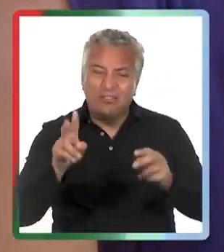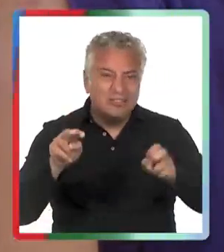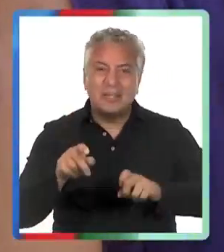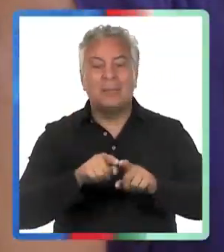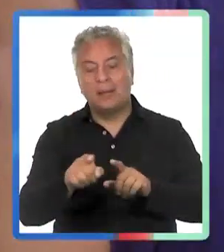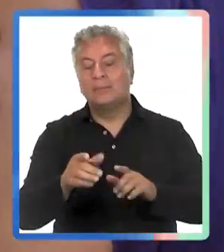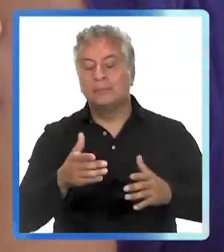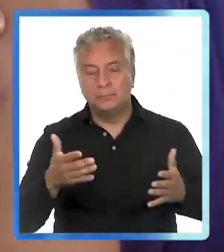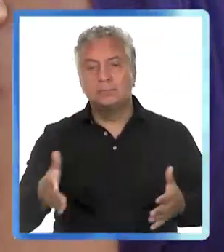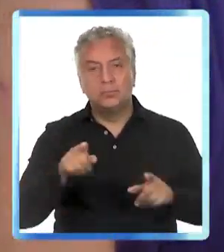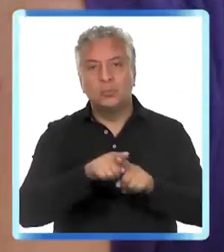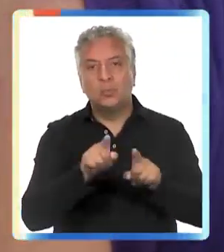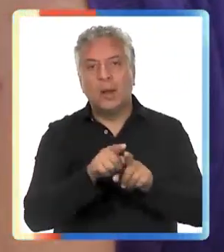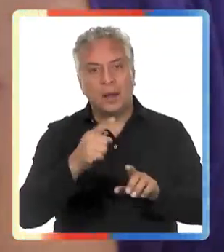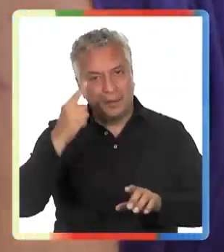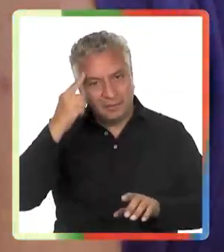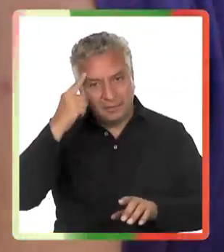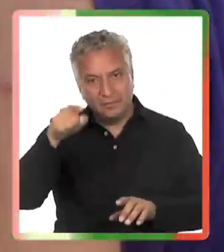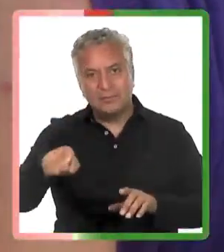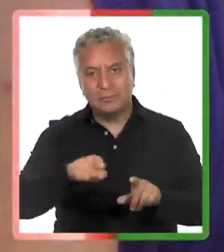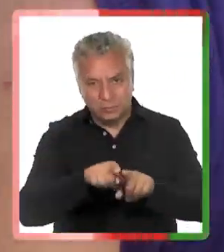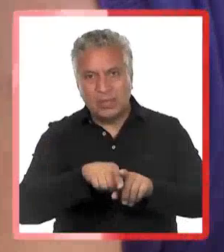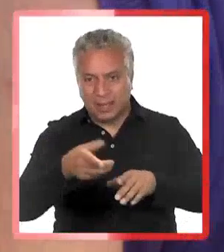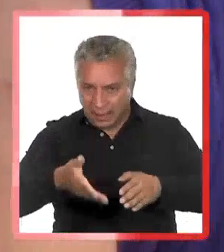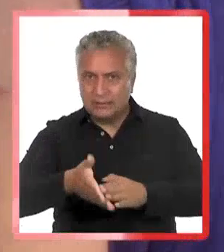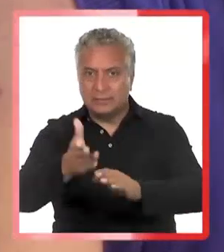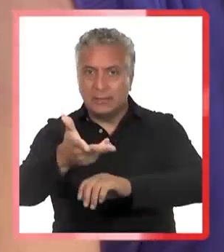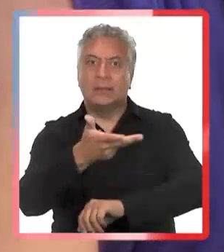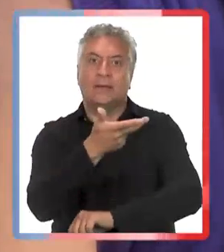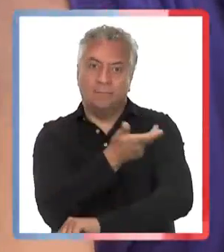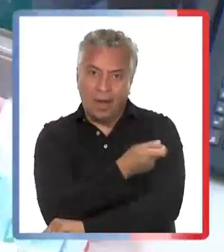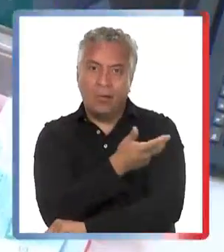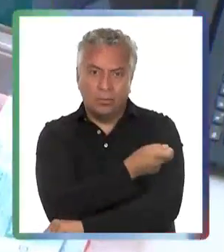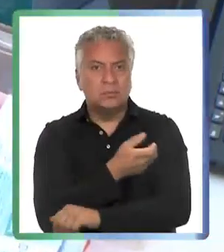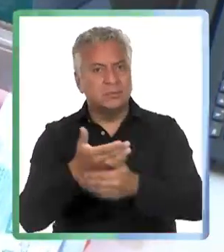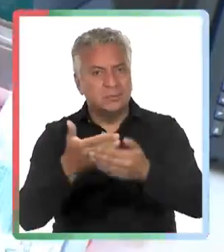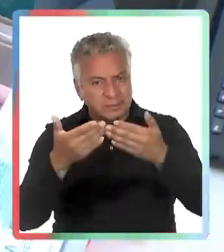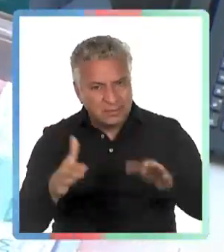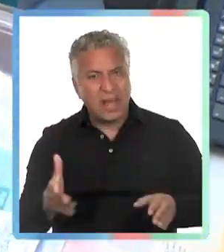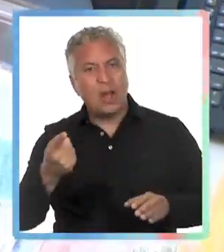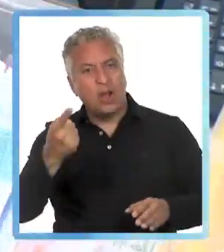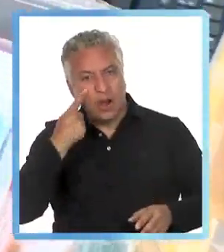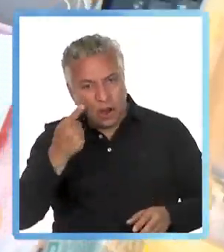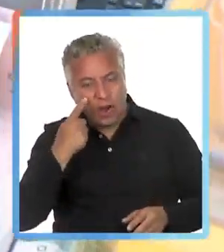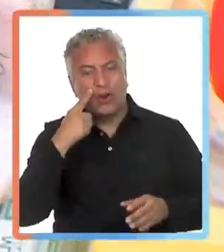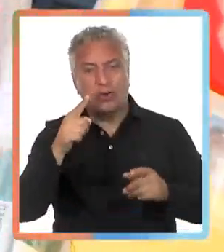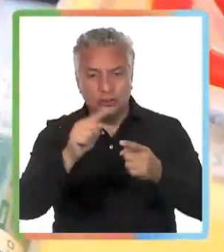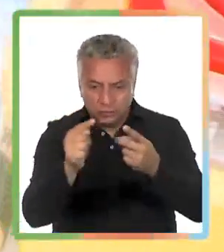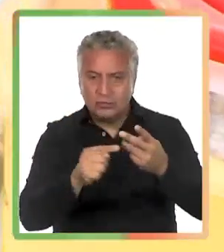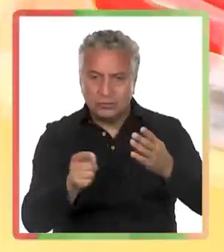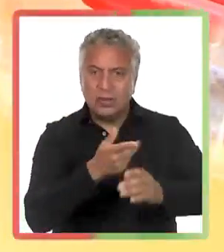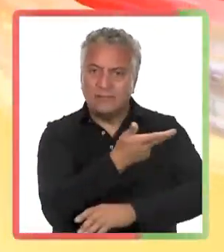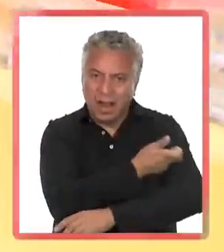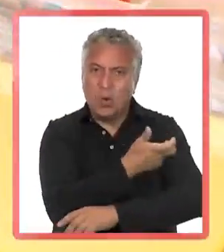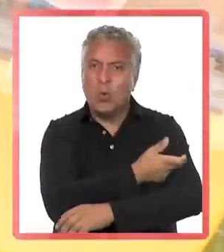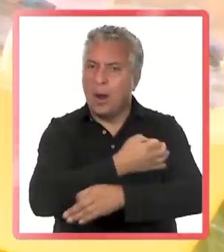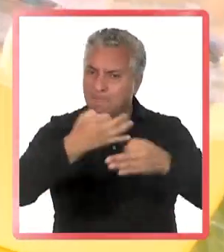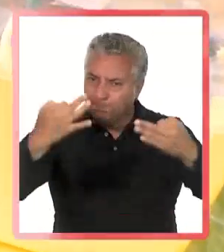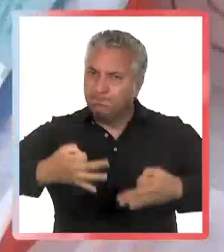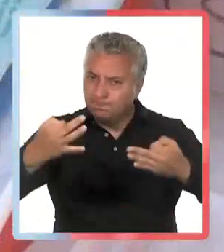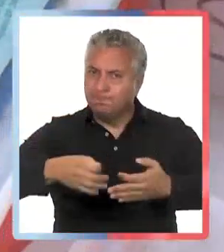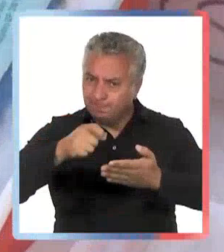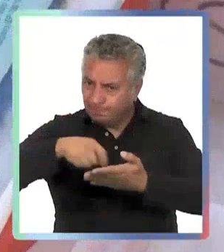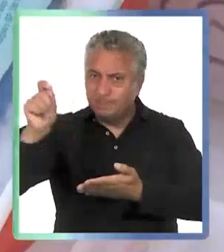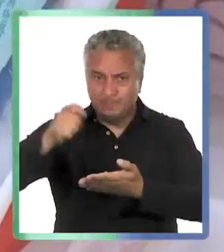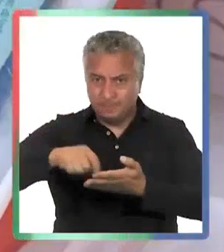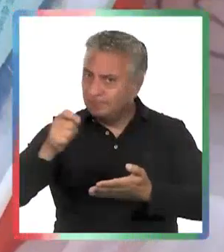esto. Yo no creo que haya una especial preocupación y temor hacia la vacuna, porque son las mismas plataformas que ya conocemos, de ARN, ¿no es cierto?, que son vacunas